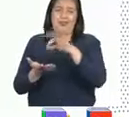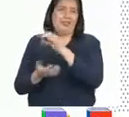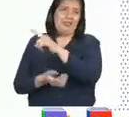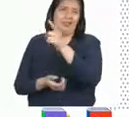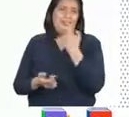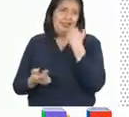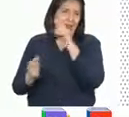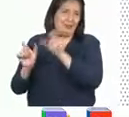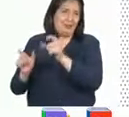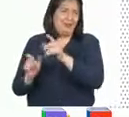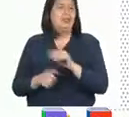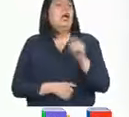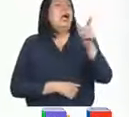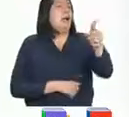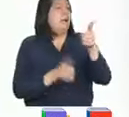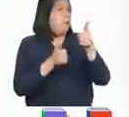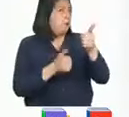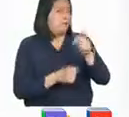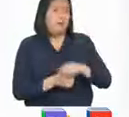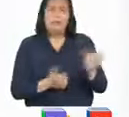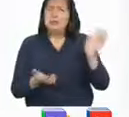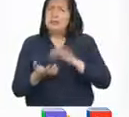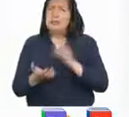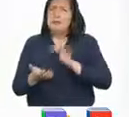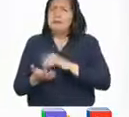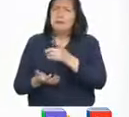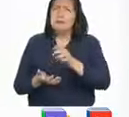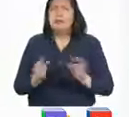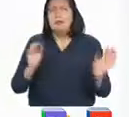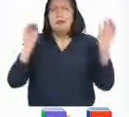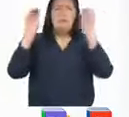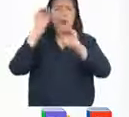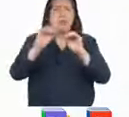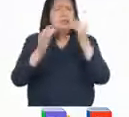censados. ¡Excelente inicio! ¿Qué más quisieras